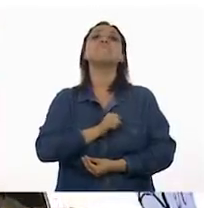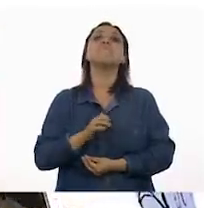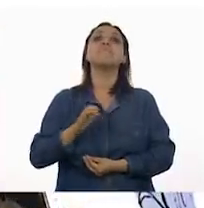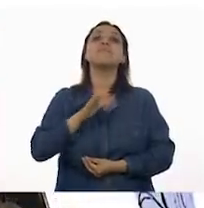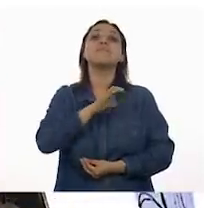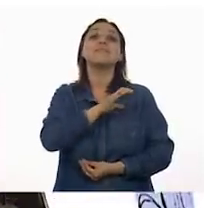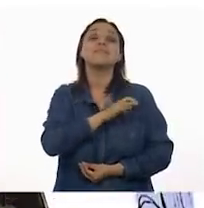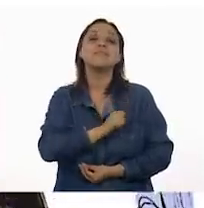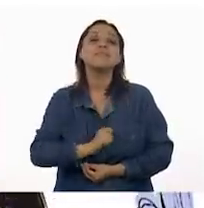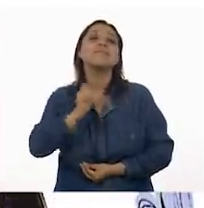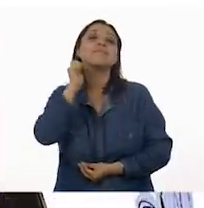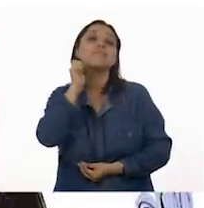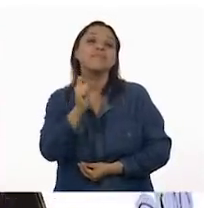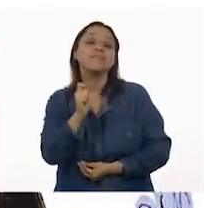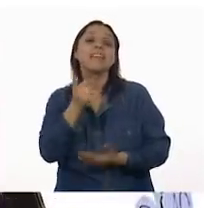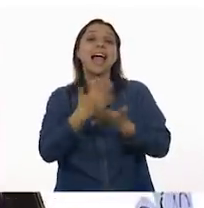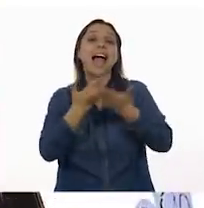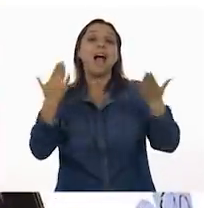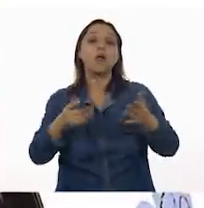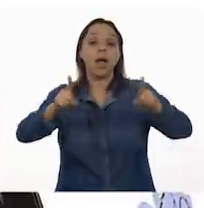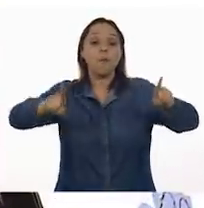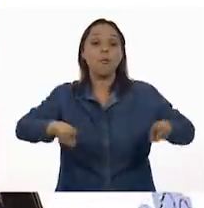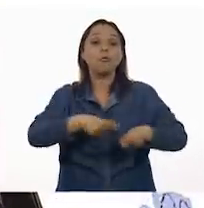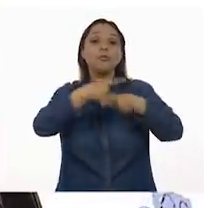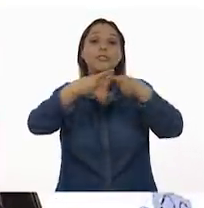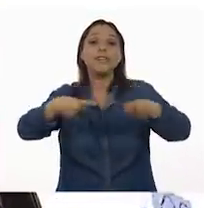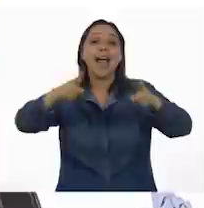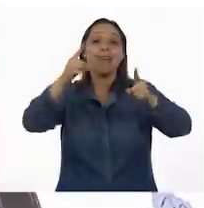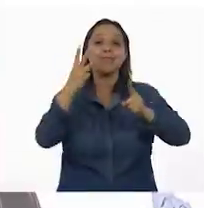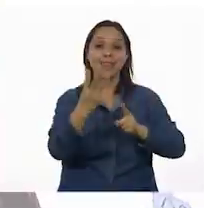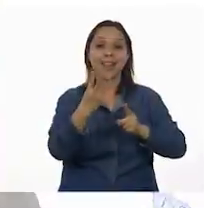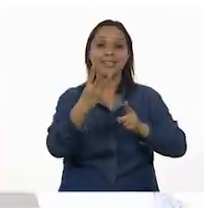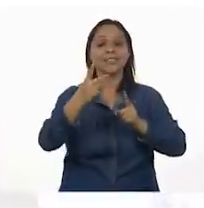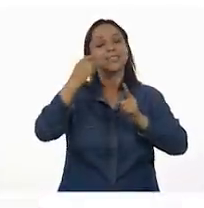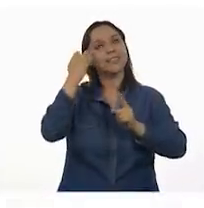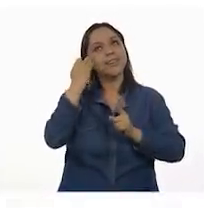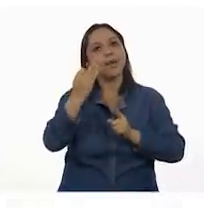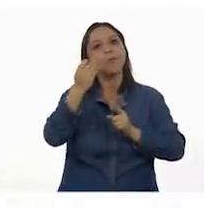ese compás de 3x3.